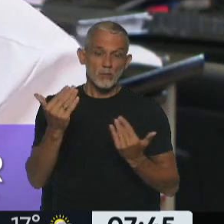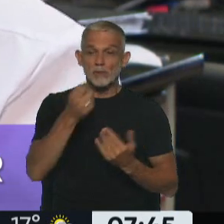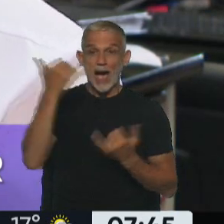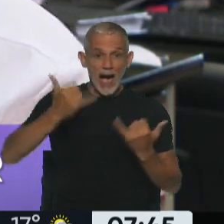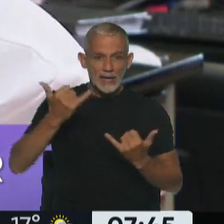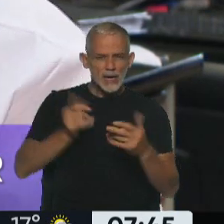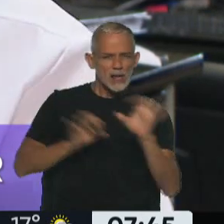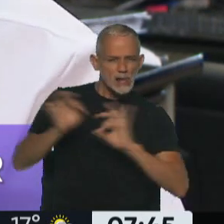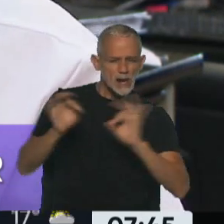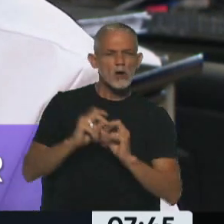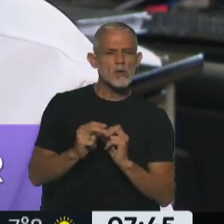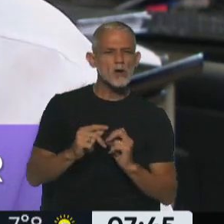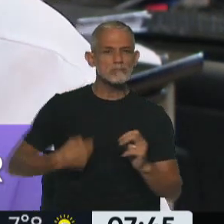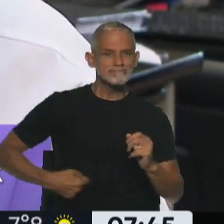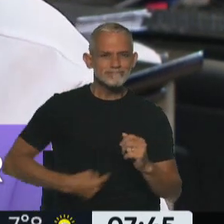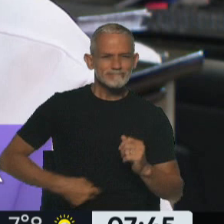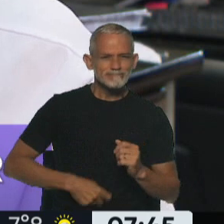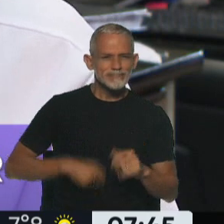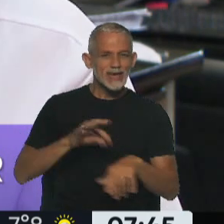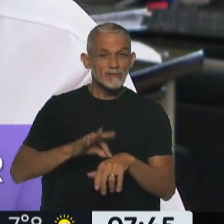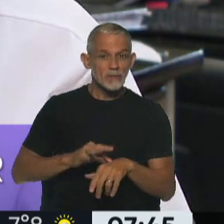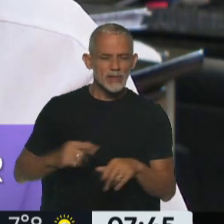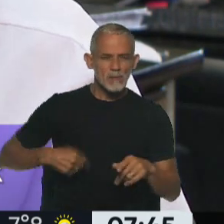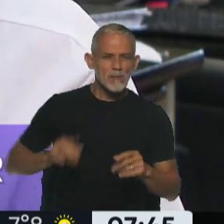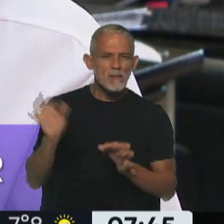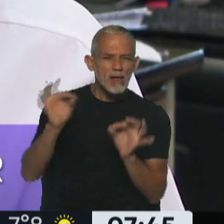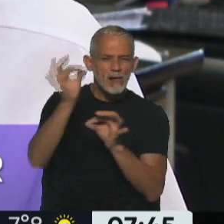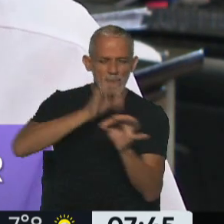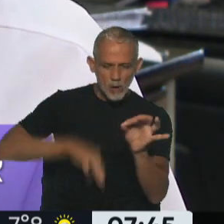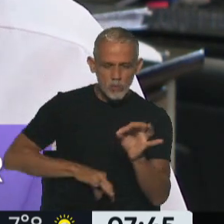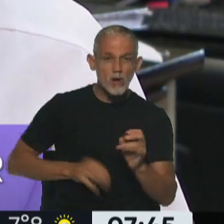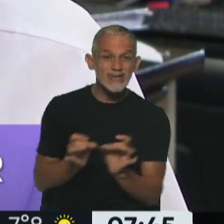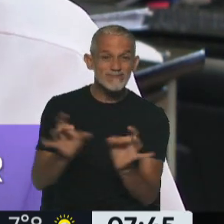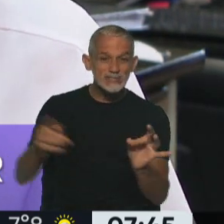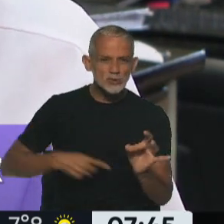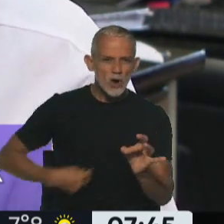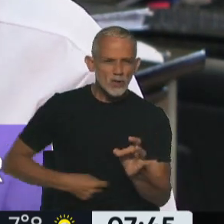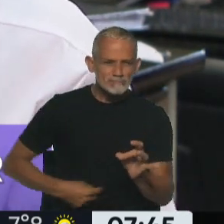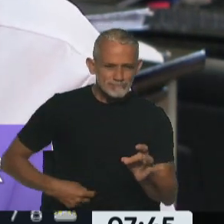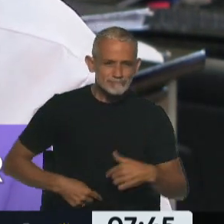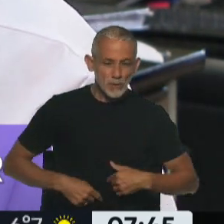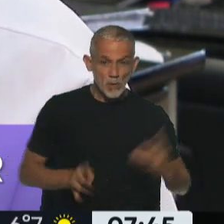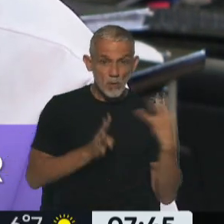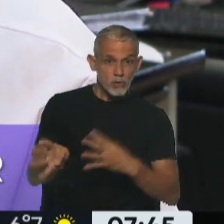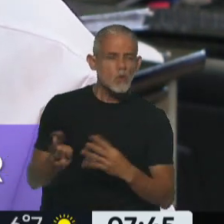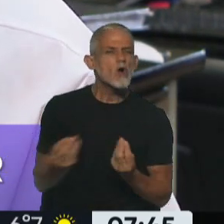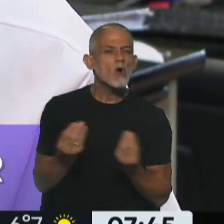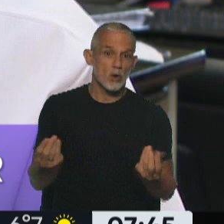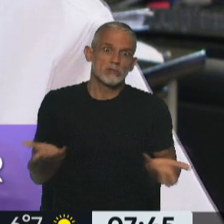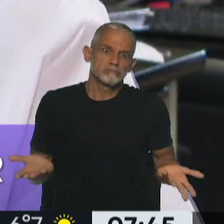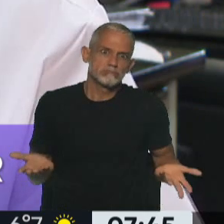estrategias para luchar con la resistencia antimicrobiana o con las infecciones bacterianas en general eh